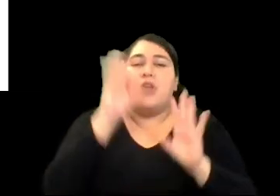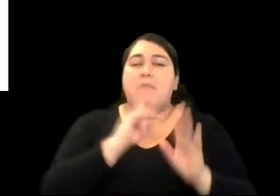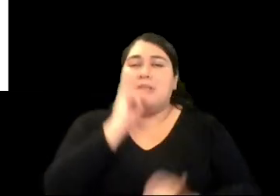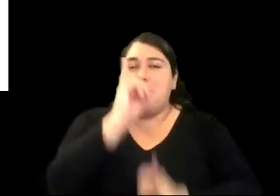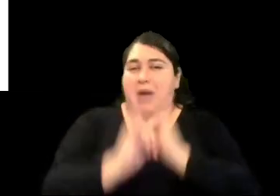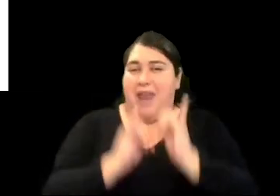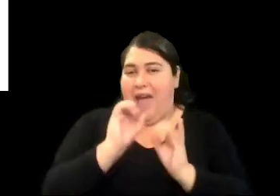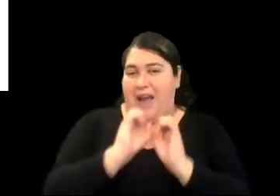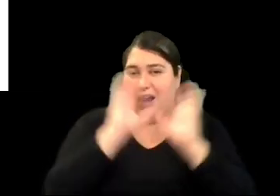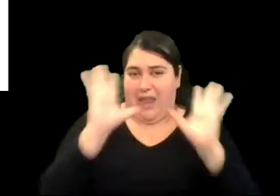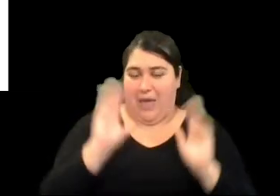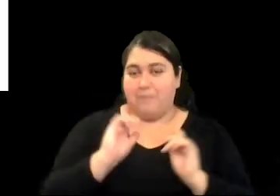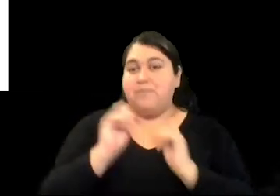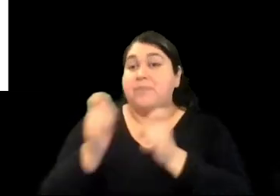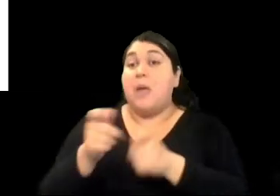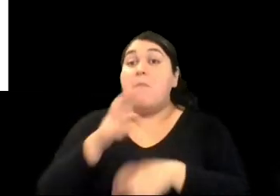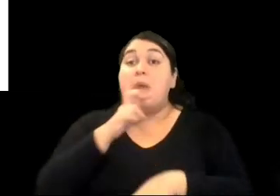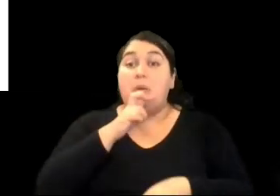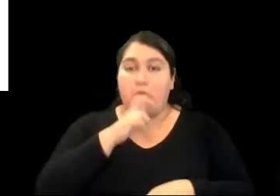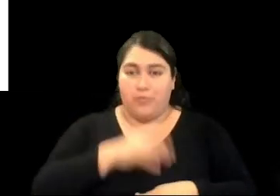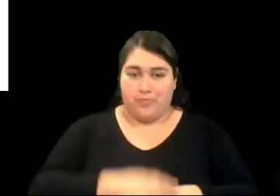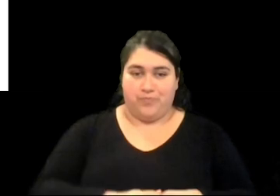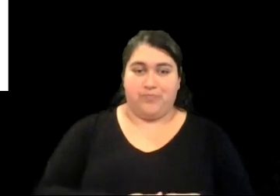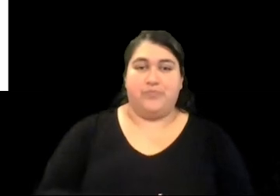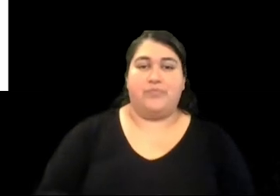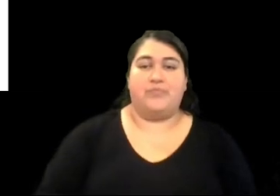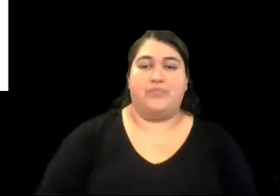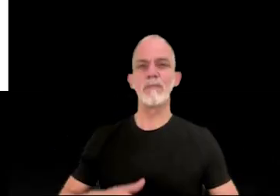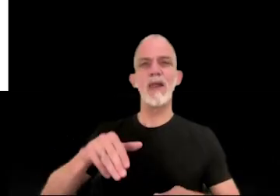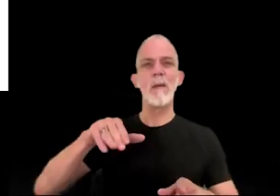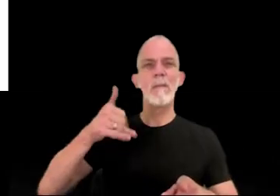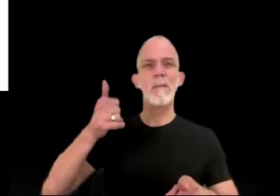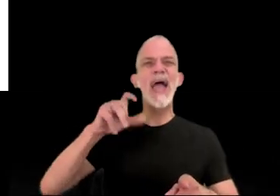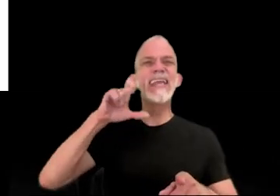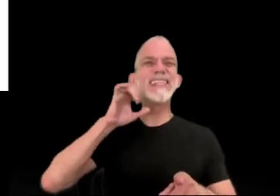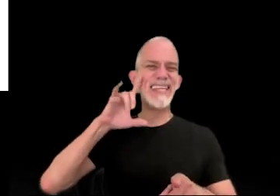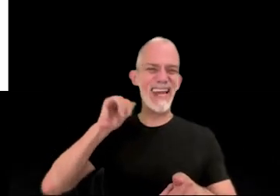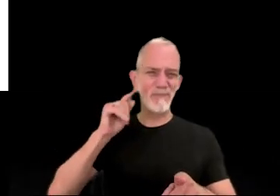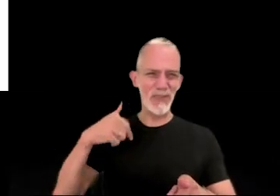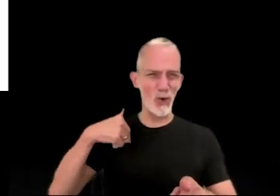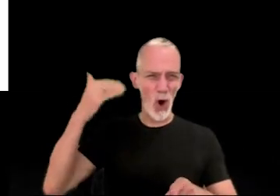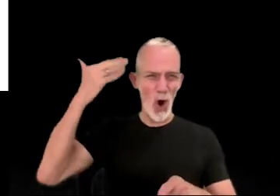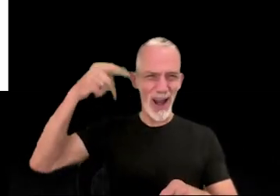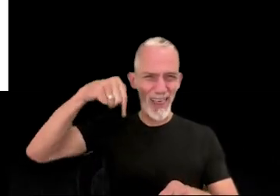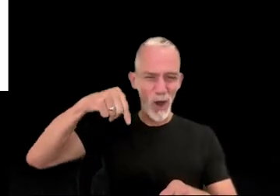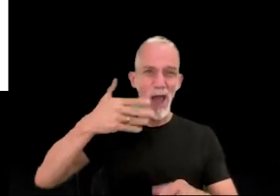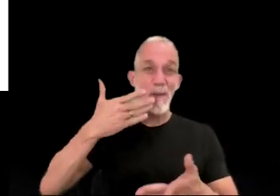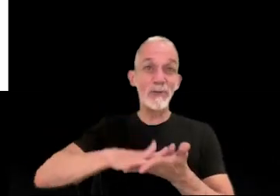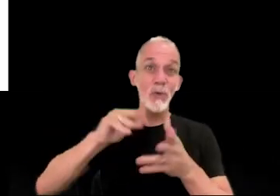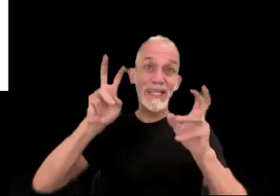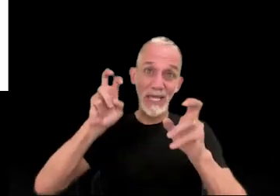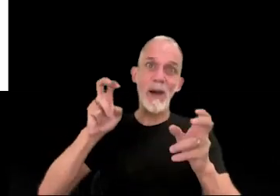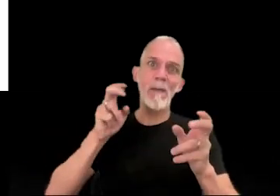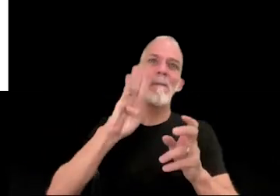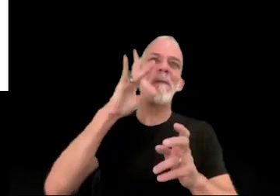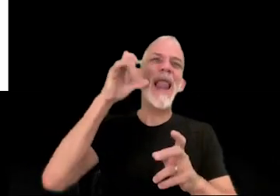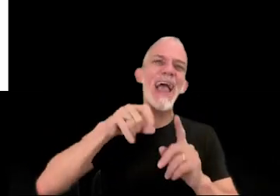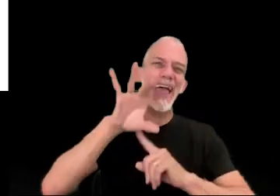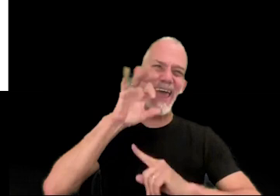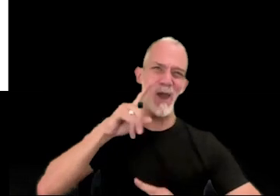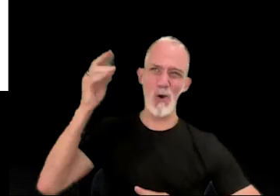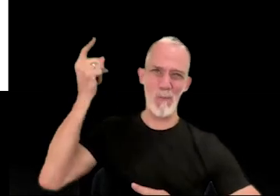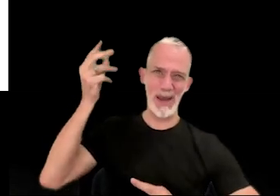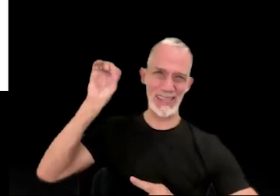Mariela. Hoy en la jornada me tocó estar con blanqueo y esa Sí, pregunta que ella plantea es